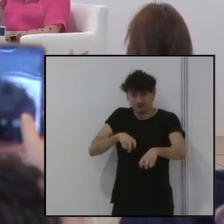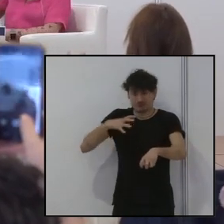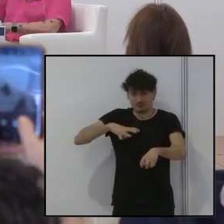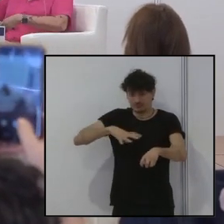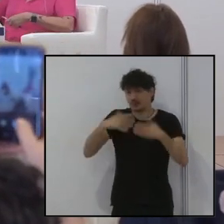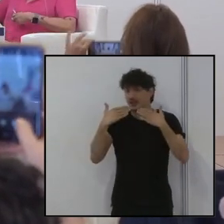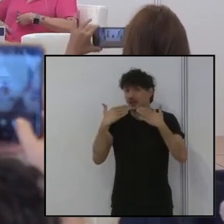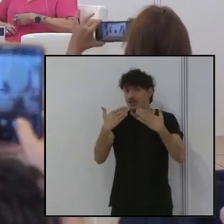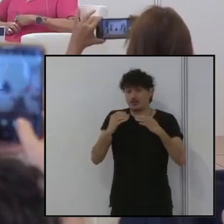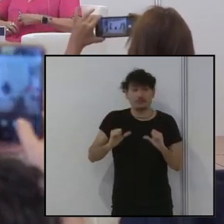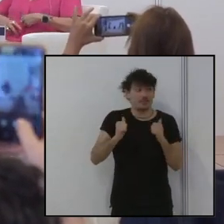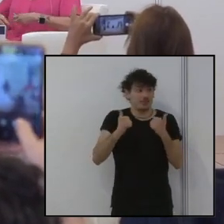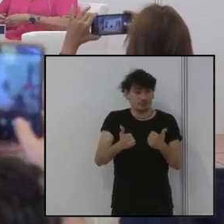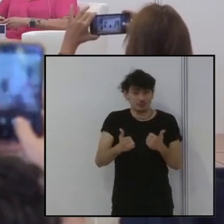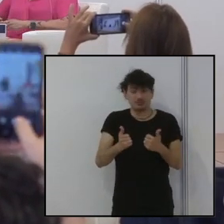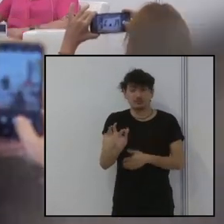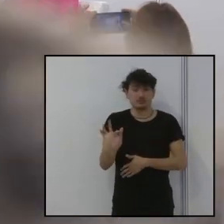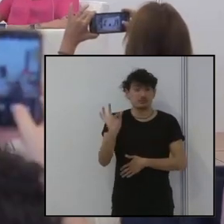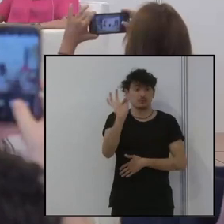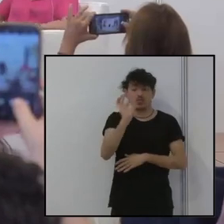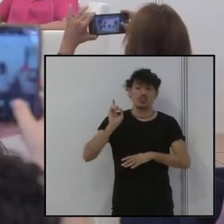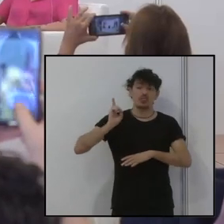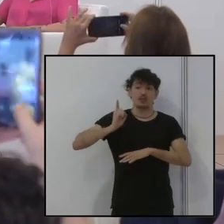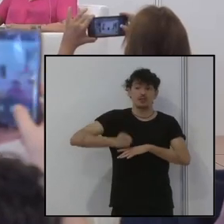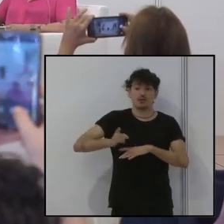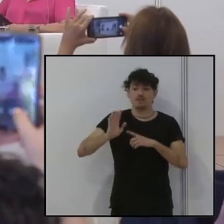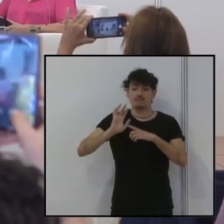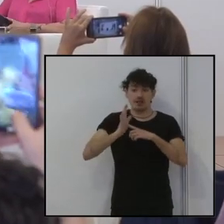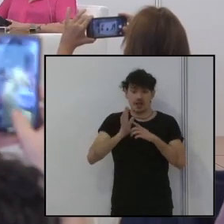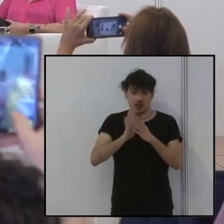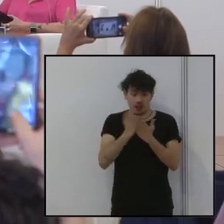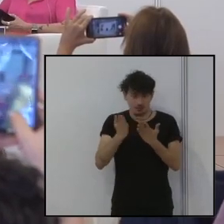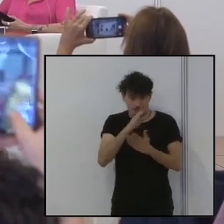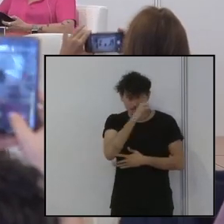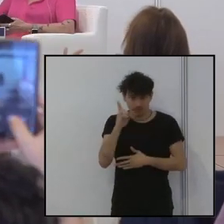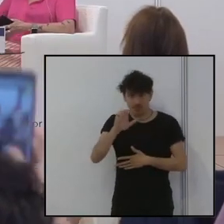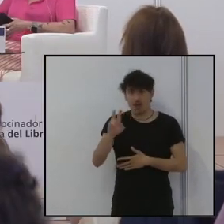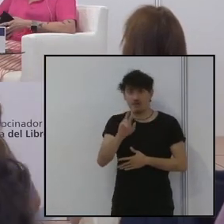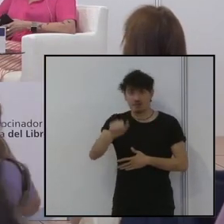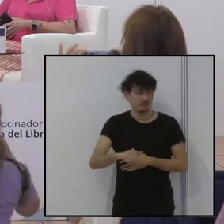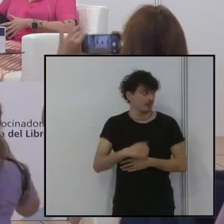gracias. Comenzamos. Tiene la palabra la directora de la Feria del Libro de Madrid, Eva Orue.